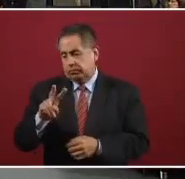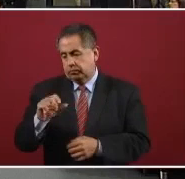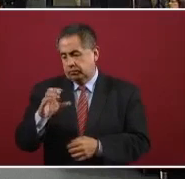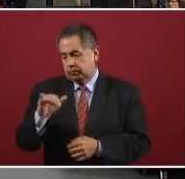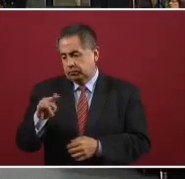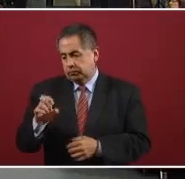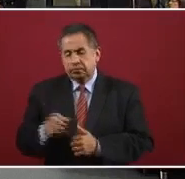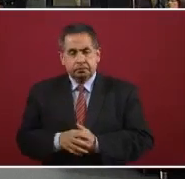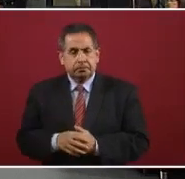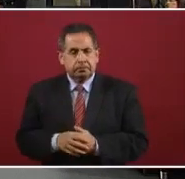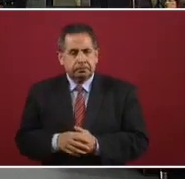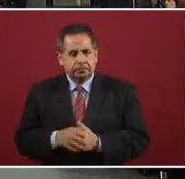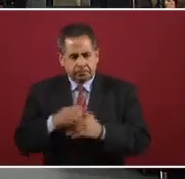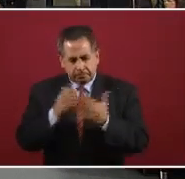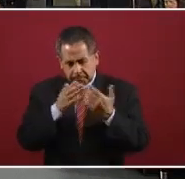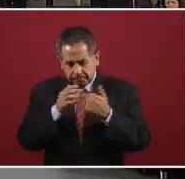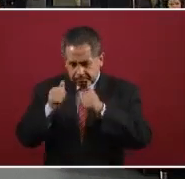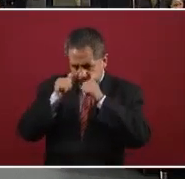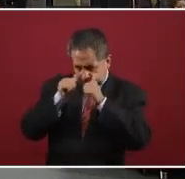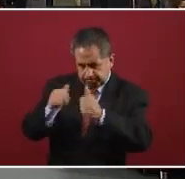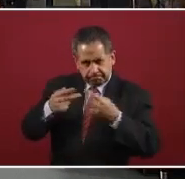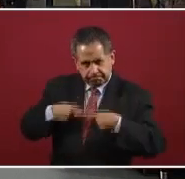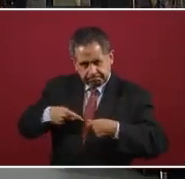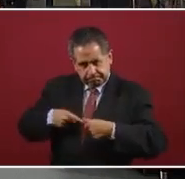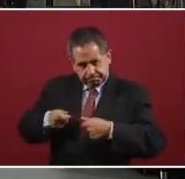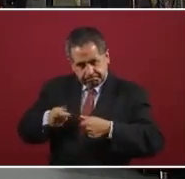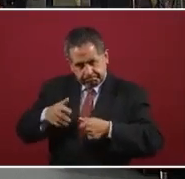lo de atención ciudadana.